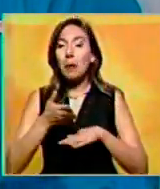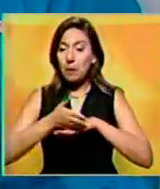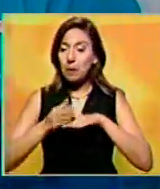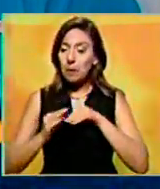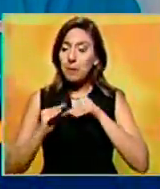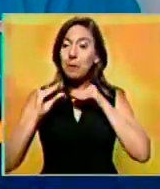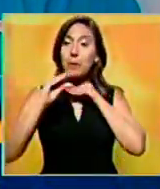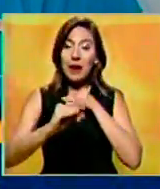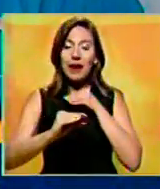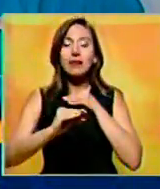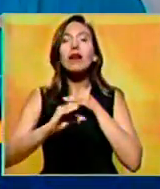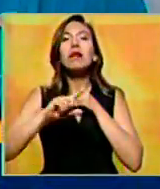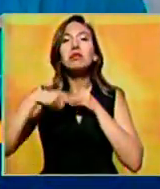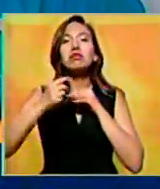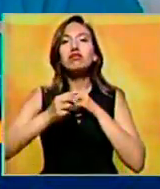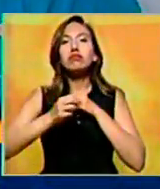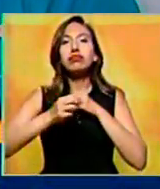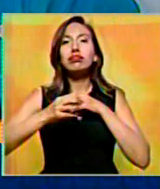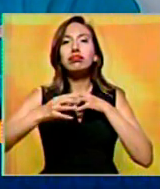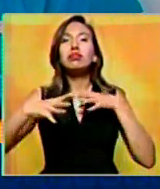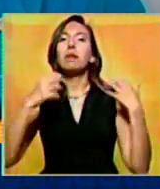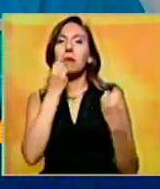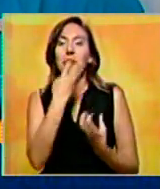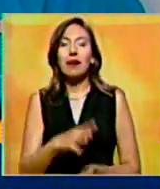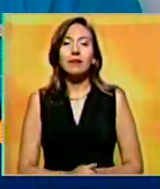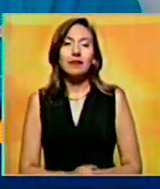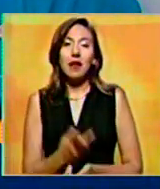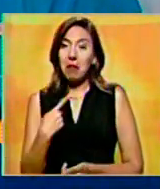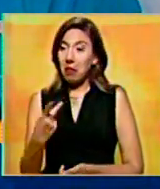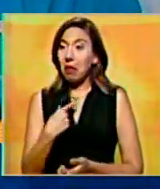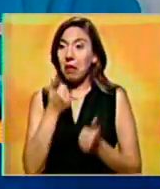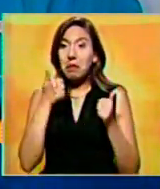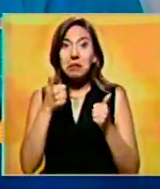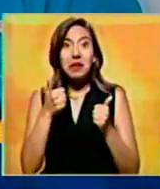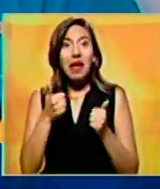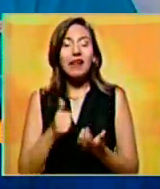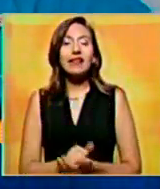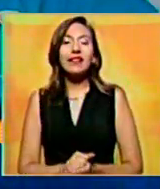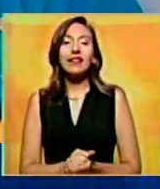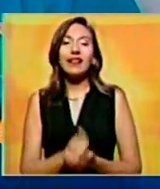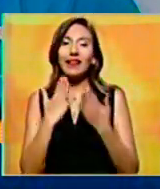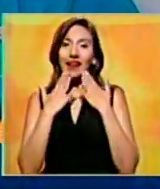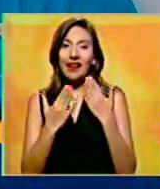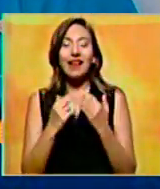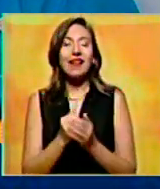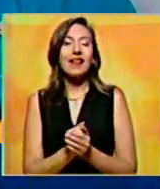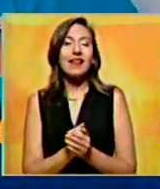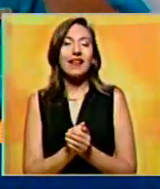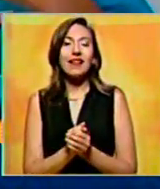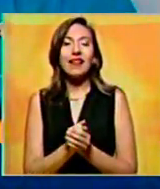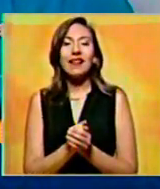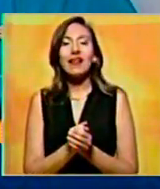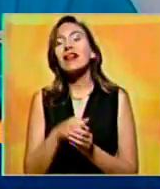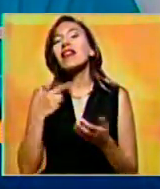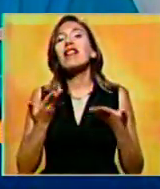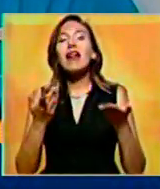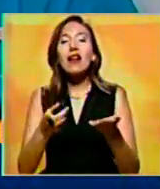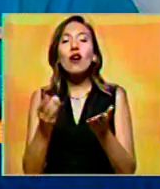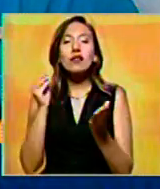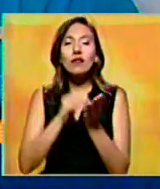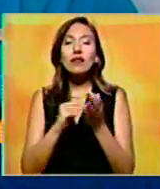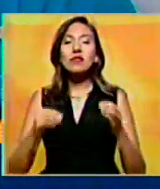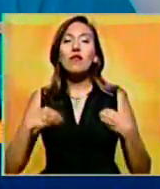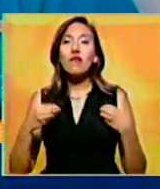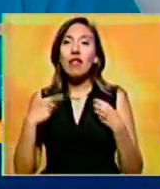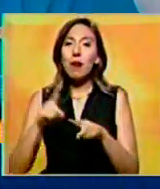operación, bueno, o sea, que todo saliera bien, que los dos saliéramos bien, y bueno, que nuevamente darle esa vida a mi prima